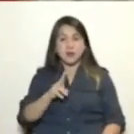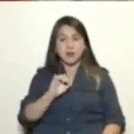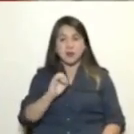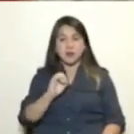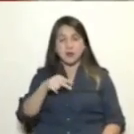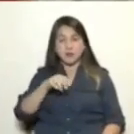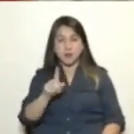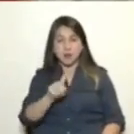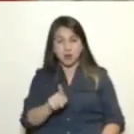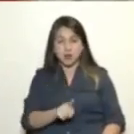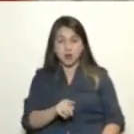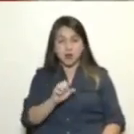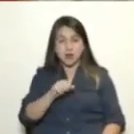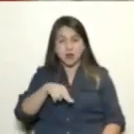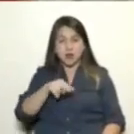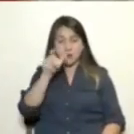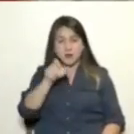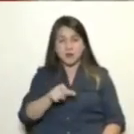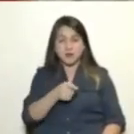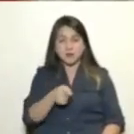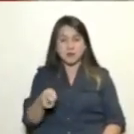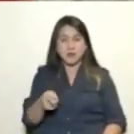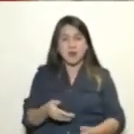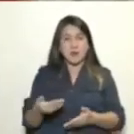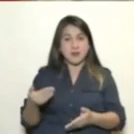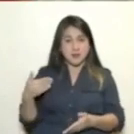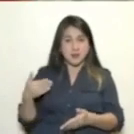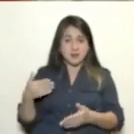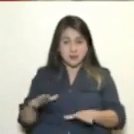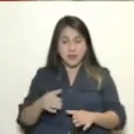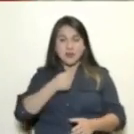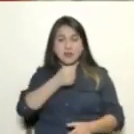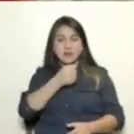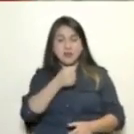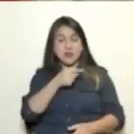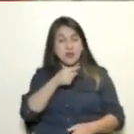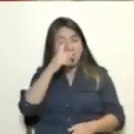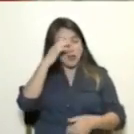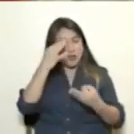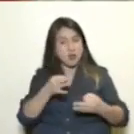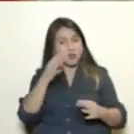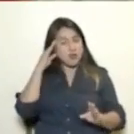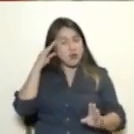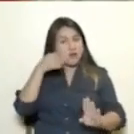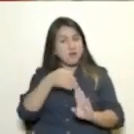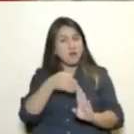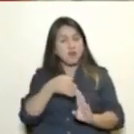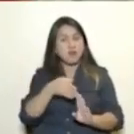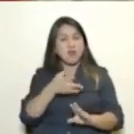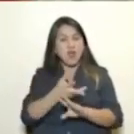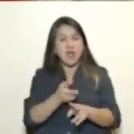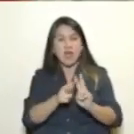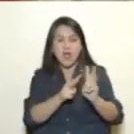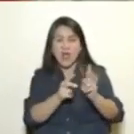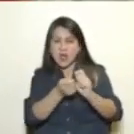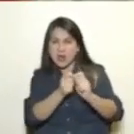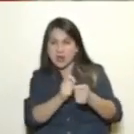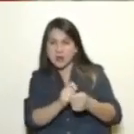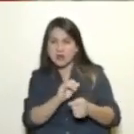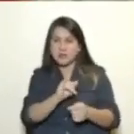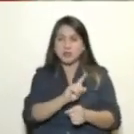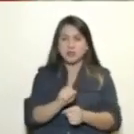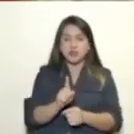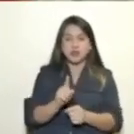tuvimos en persona aquí la semana pasada? ¿Es correcto el foco de la dirección? ¿Haría ajustes? ¿Qué le parece ese